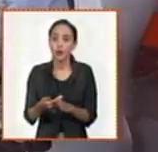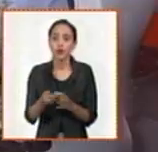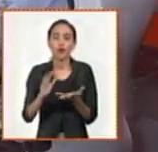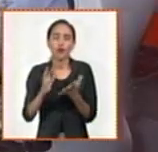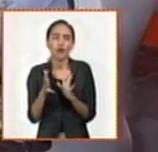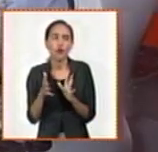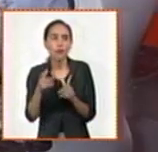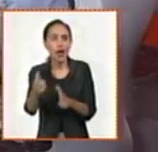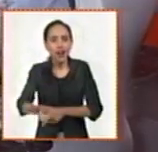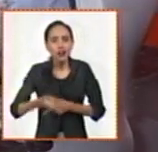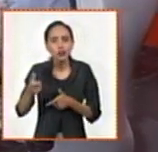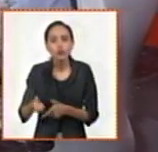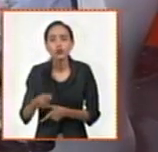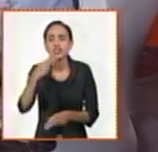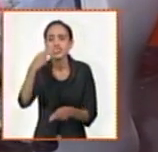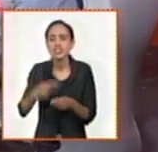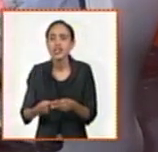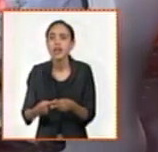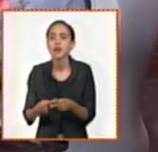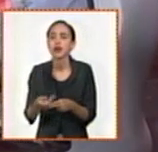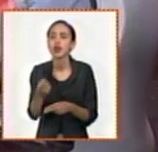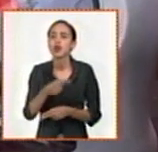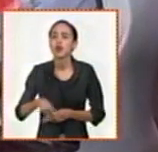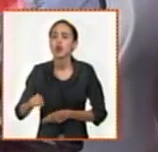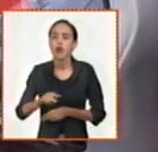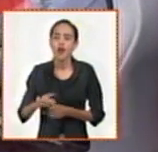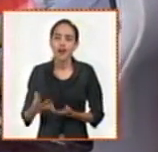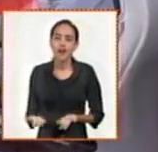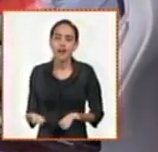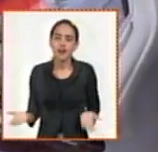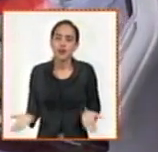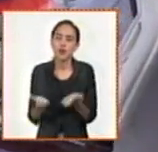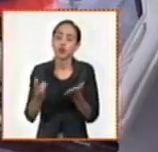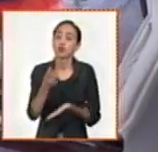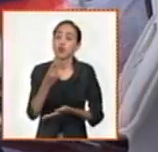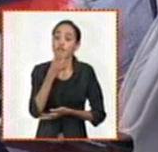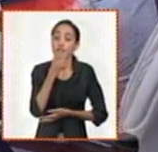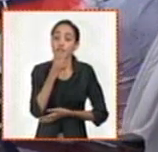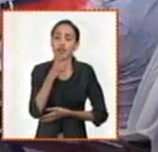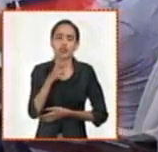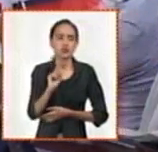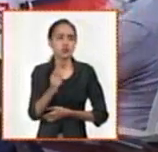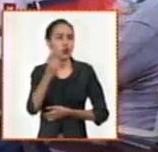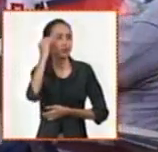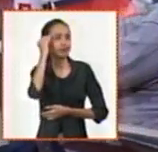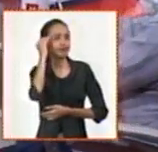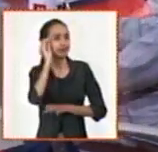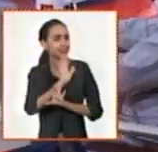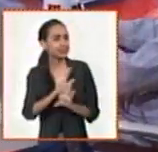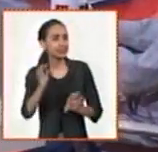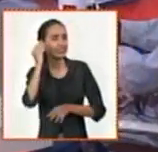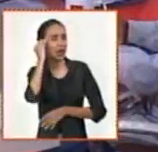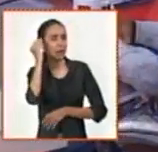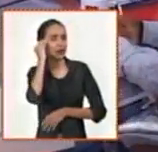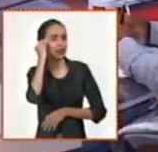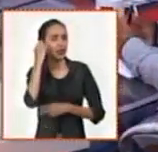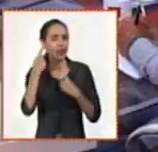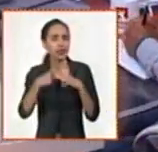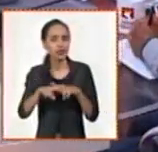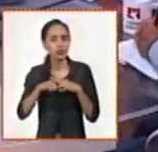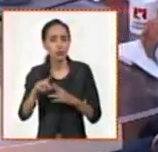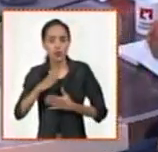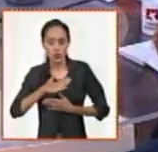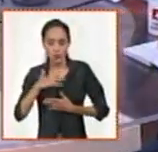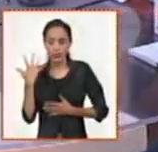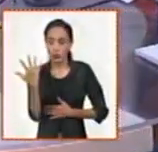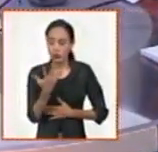de agricultura que se llama de revolución verde, que no depende ya de los conocimientos y de lo que hemos aprendido a gestionar con